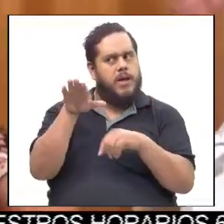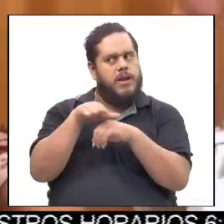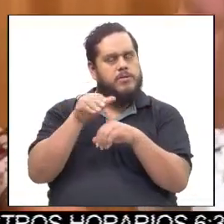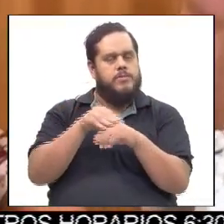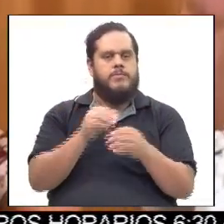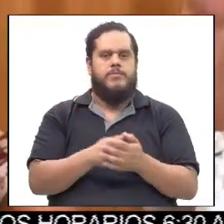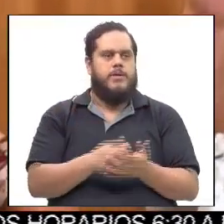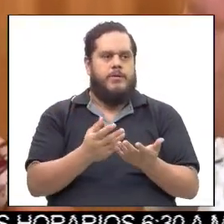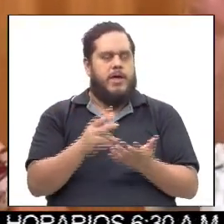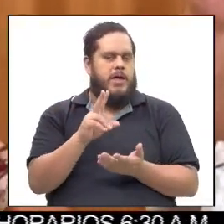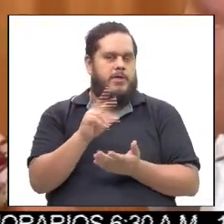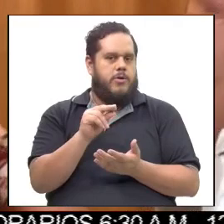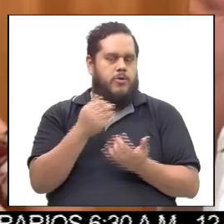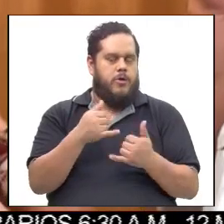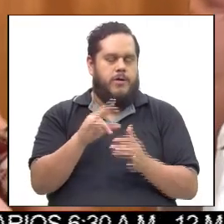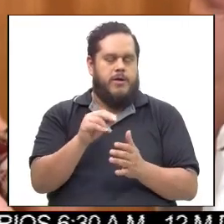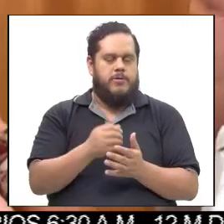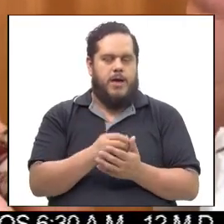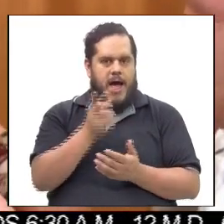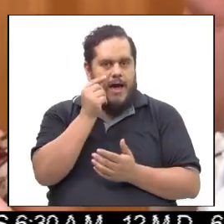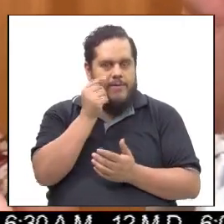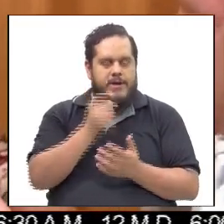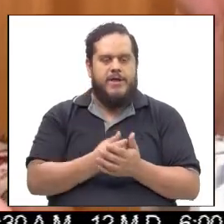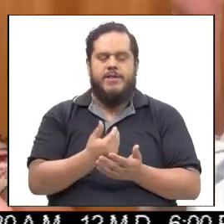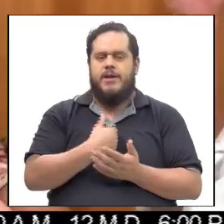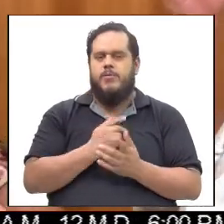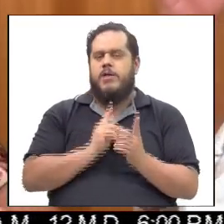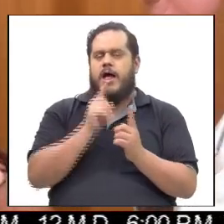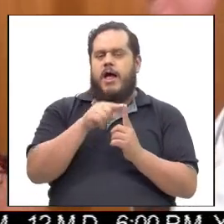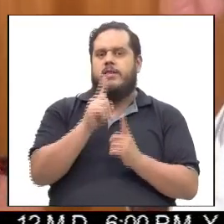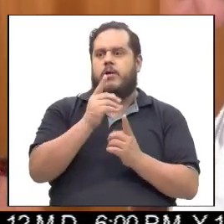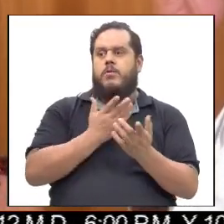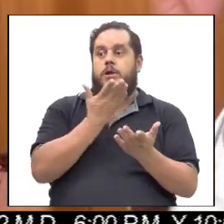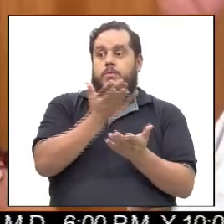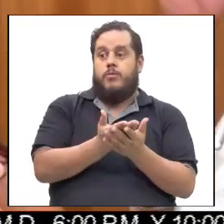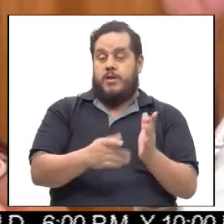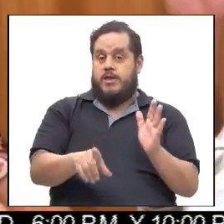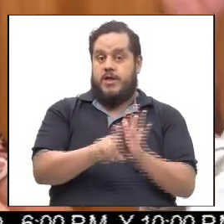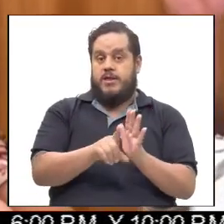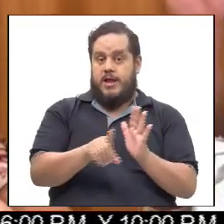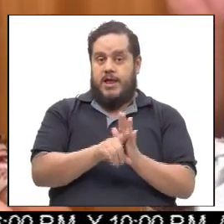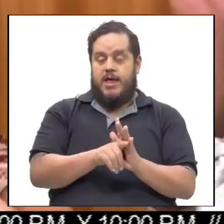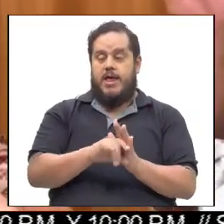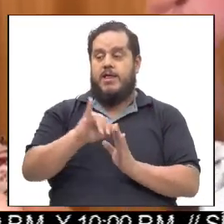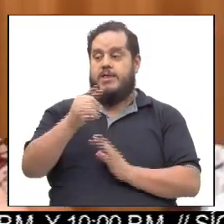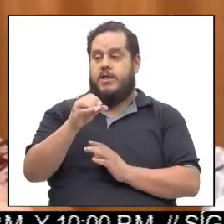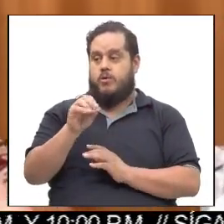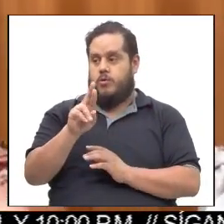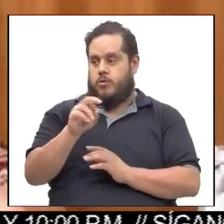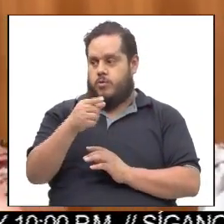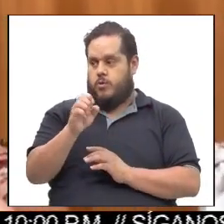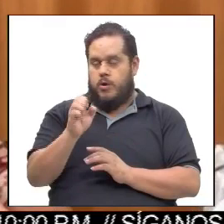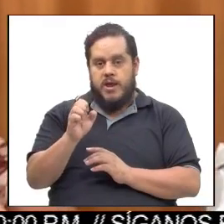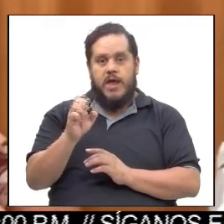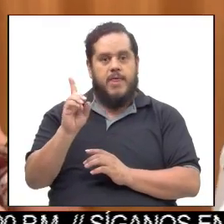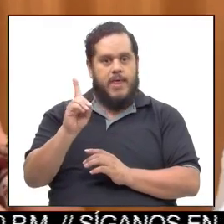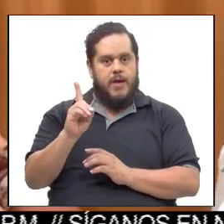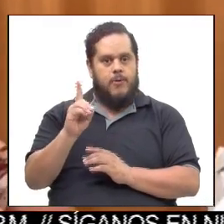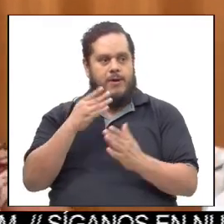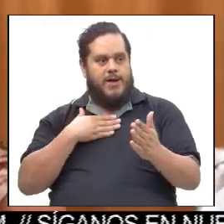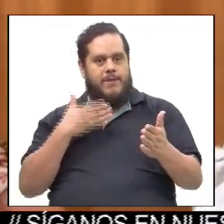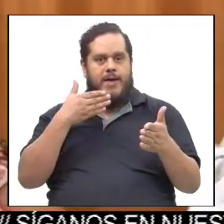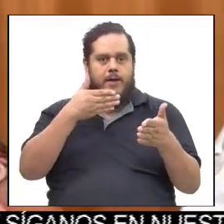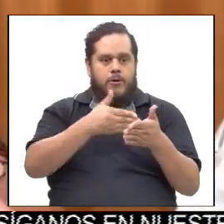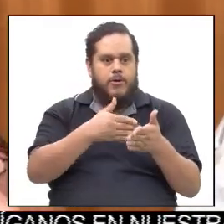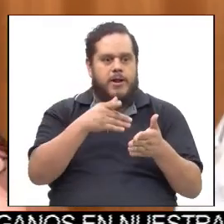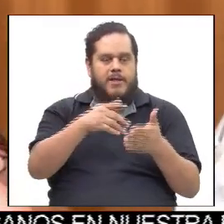es el problema. A ver, tenemos hasta una propuesta de ley de don Jorge Dengo que va en contra de esta